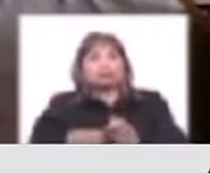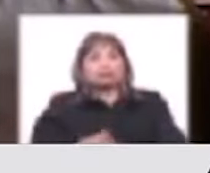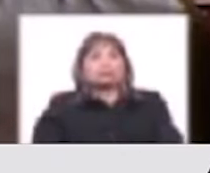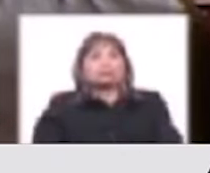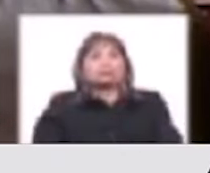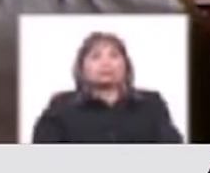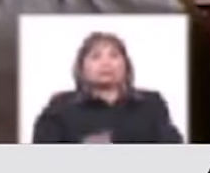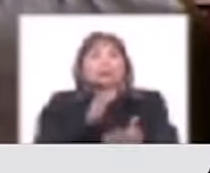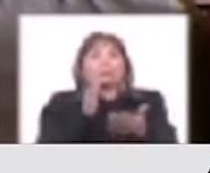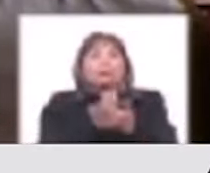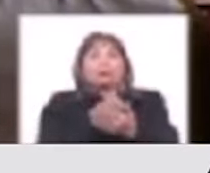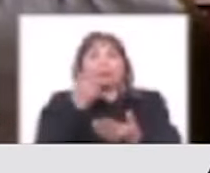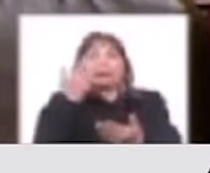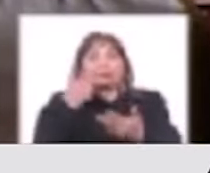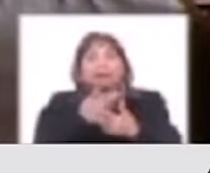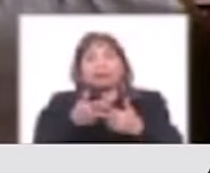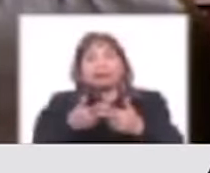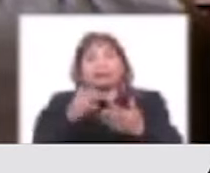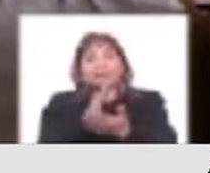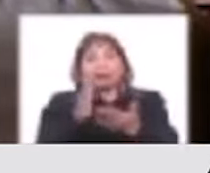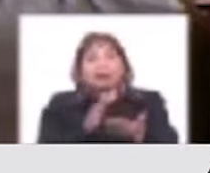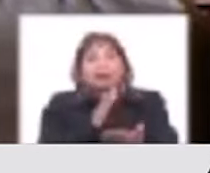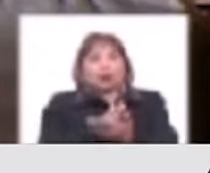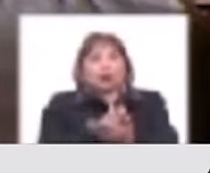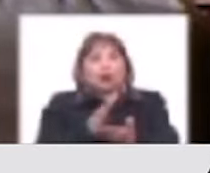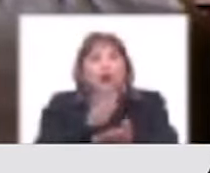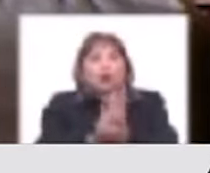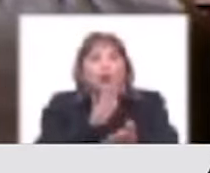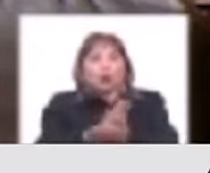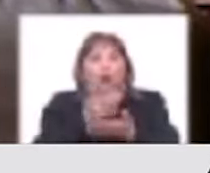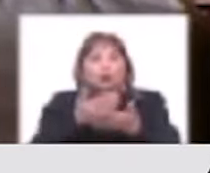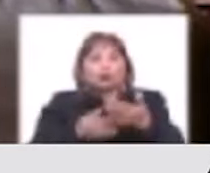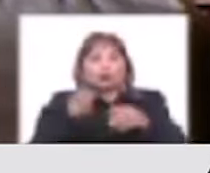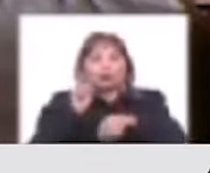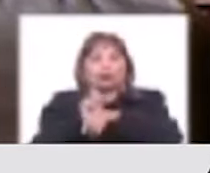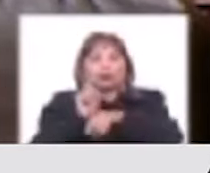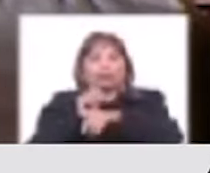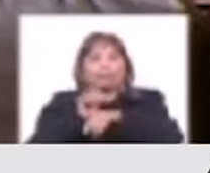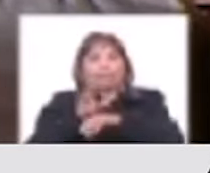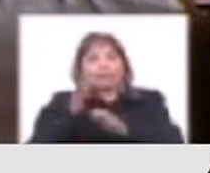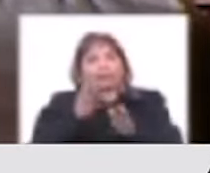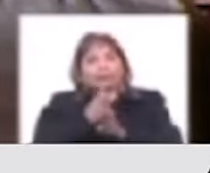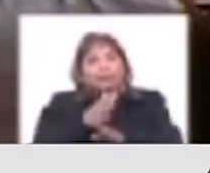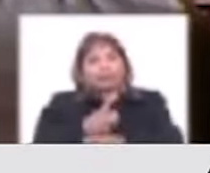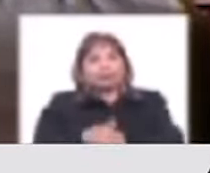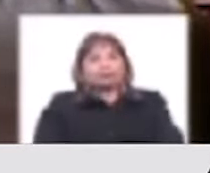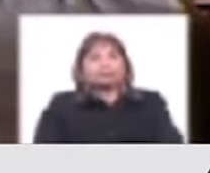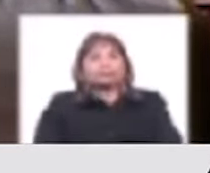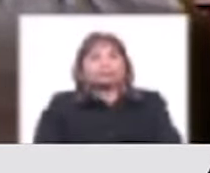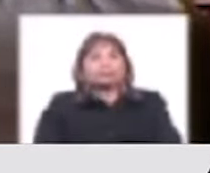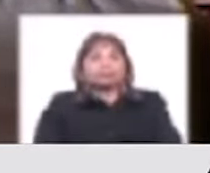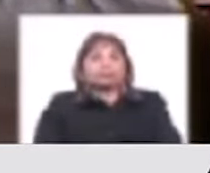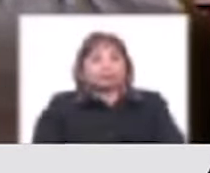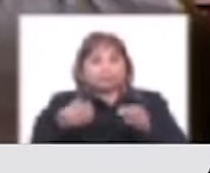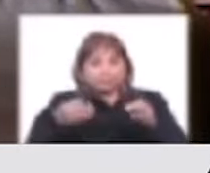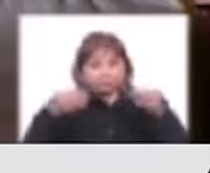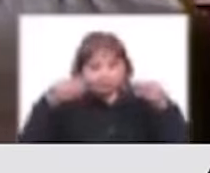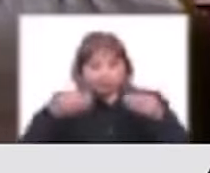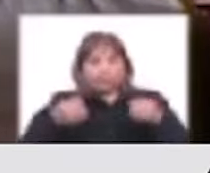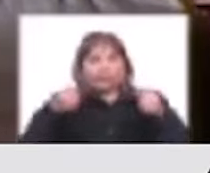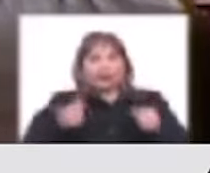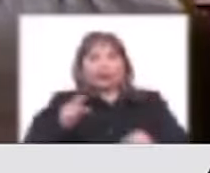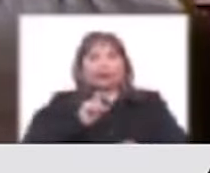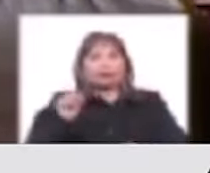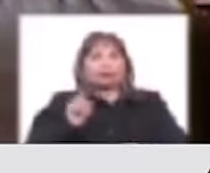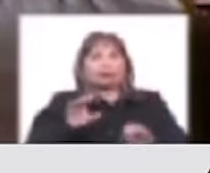O el problema está en que ambas instituciones tienen problemas logísticos y de capacitación y pasa por ahí. Hay que tomar una decisión que no